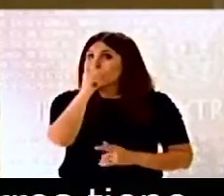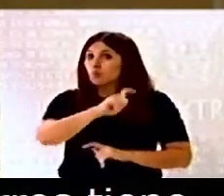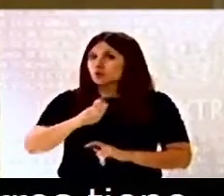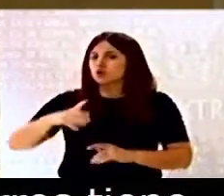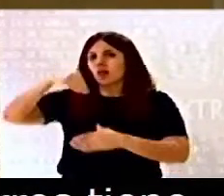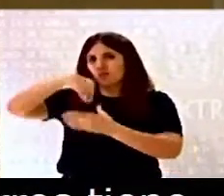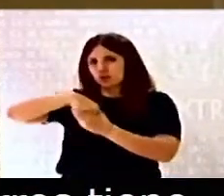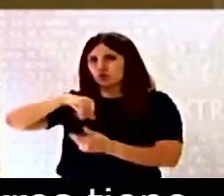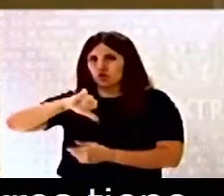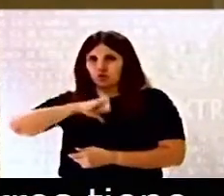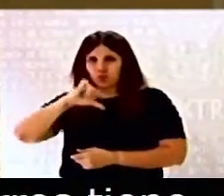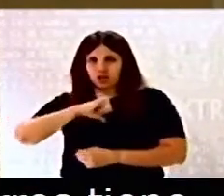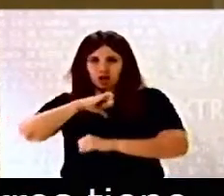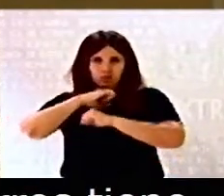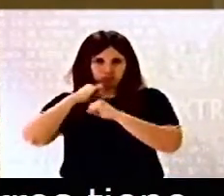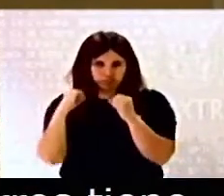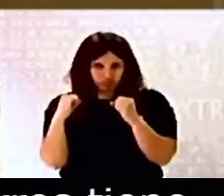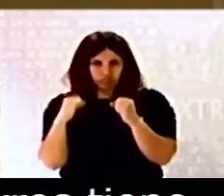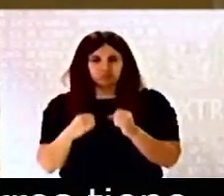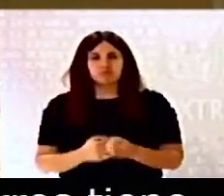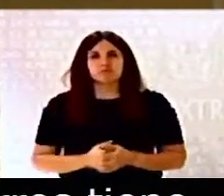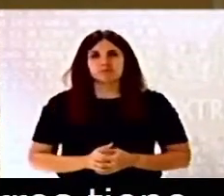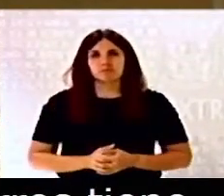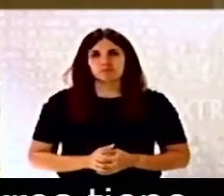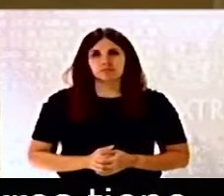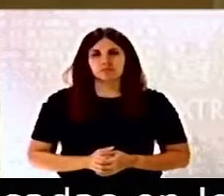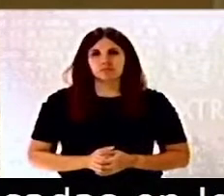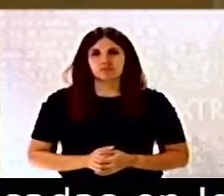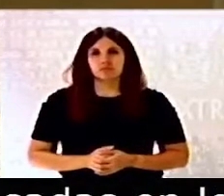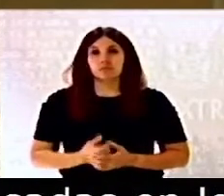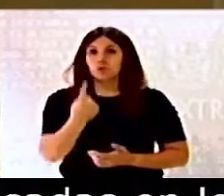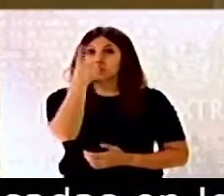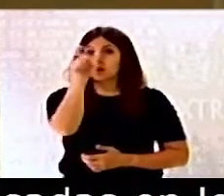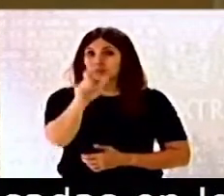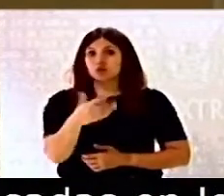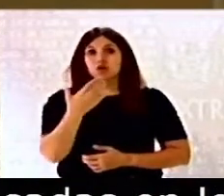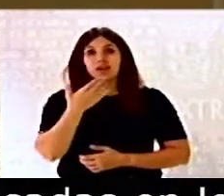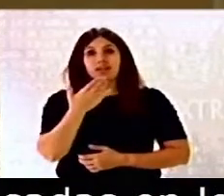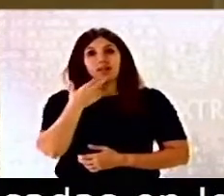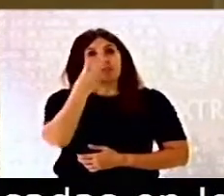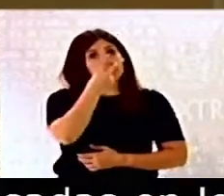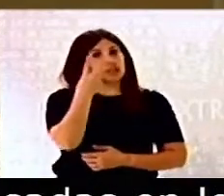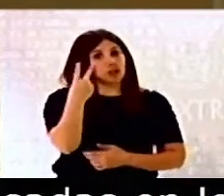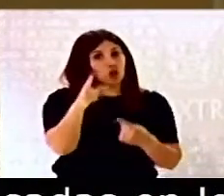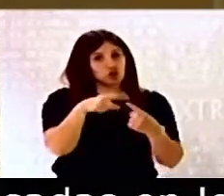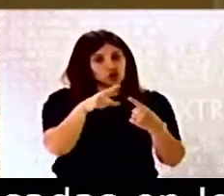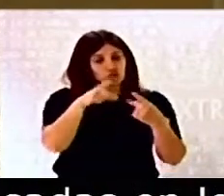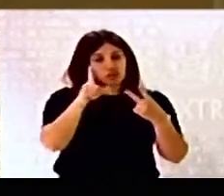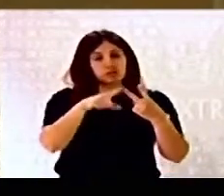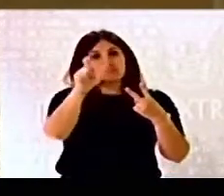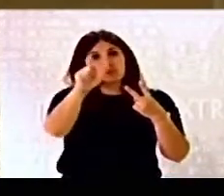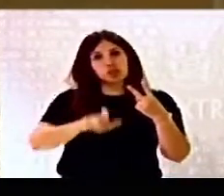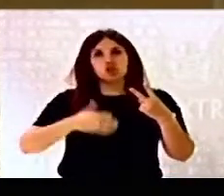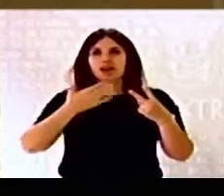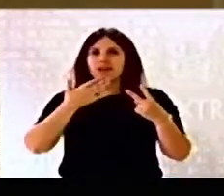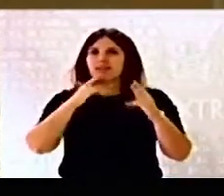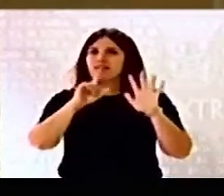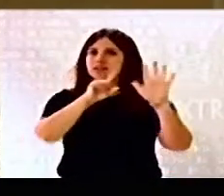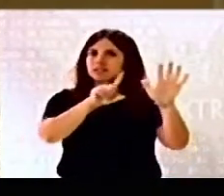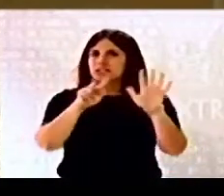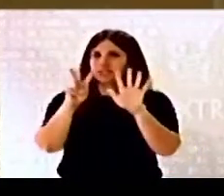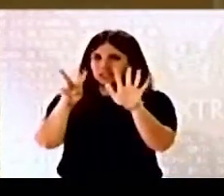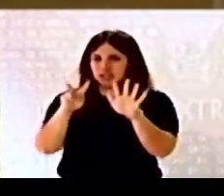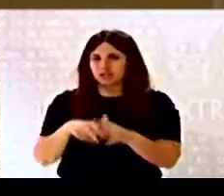en los hospitales de Villafranca de los Barros. Una persona de 22 años y una persona de 67 años.